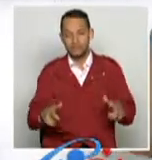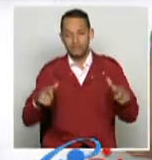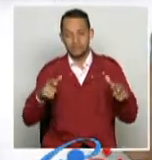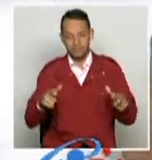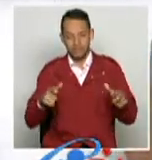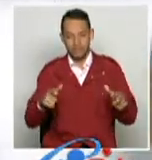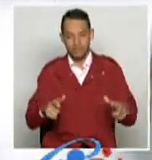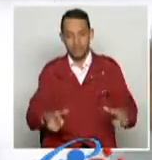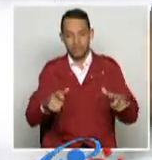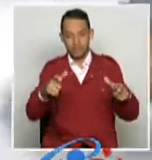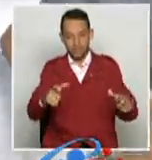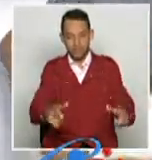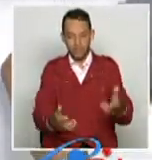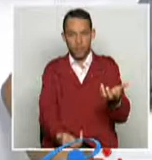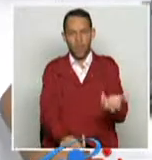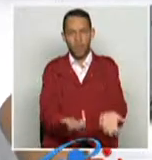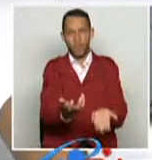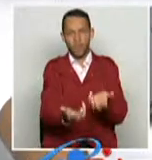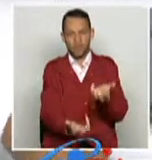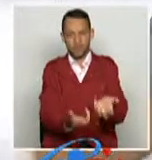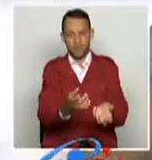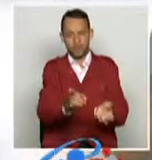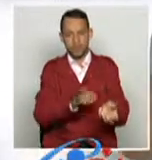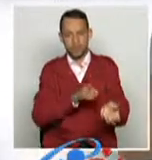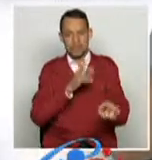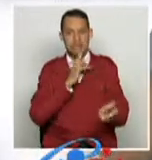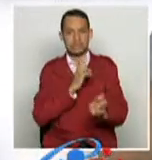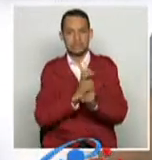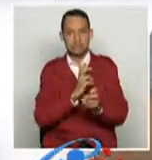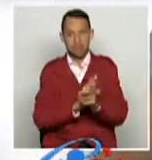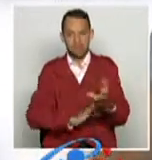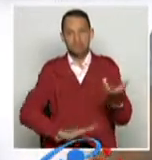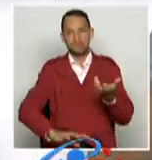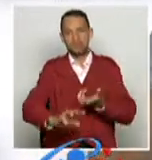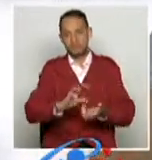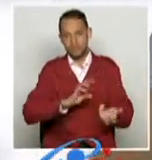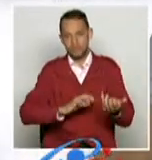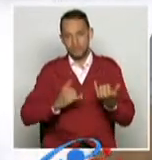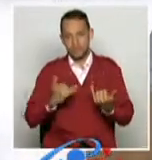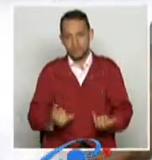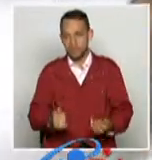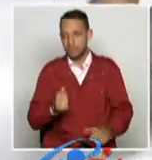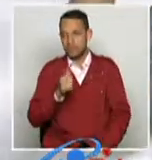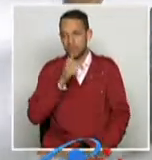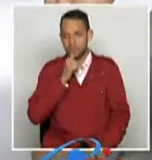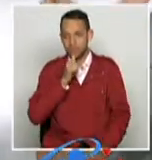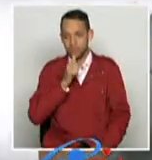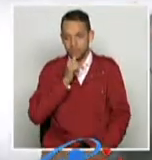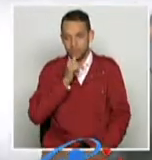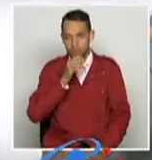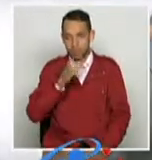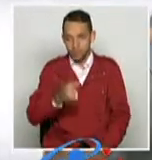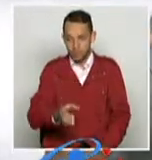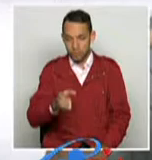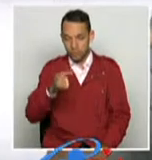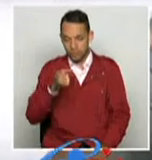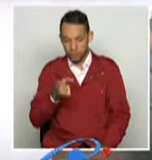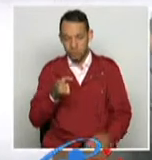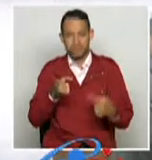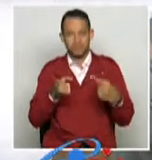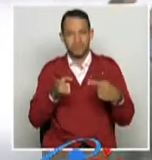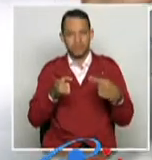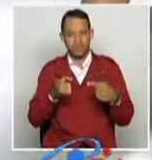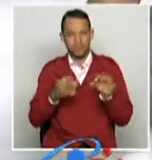abuelas tan delgaditicas, y ese aluminio es el que nos ha afectado. Si nos tomamos el agua hervida, la